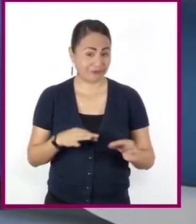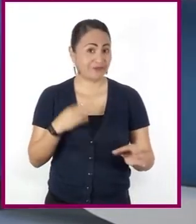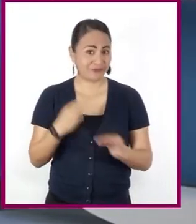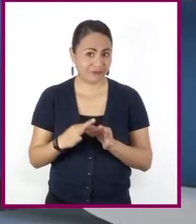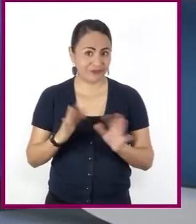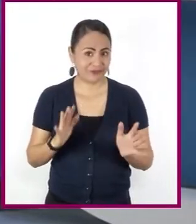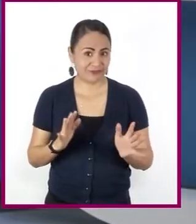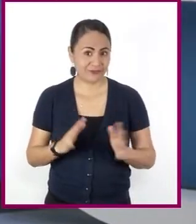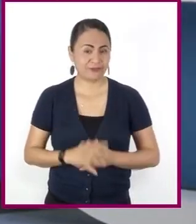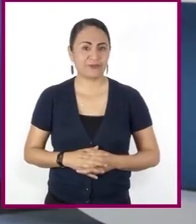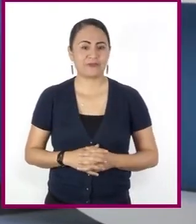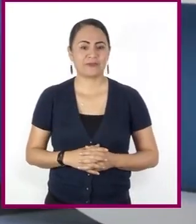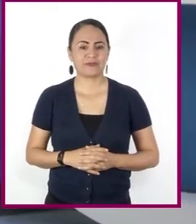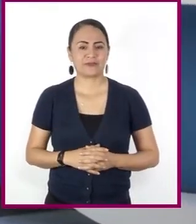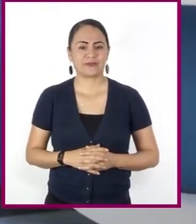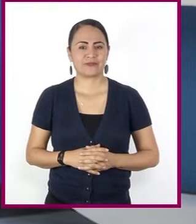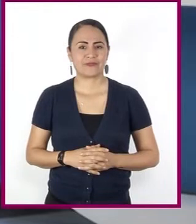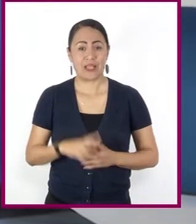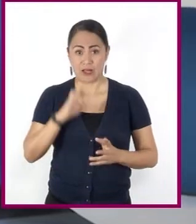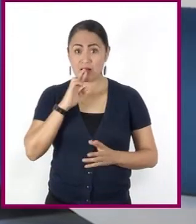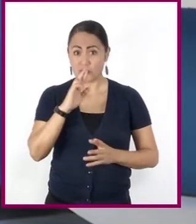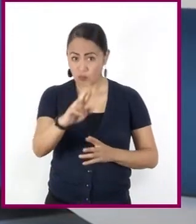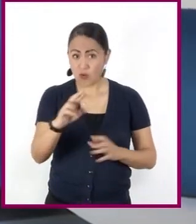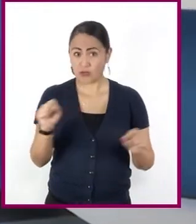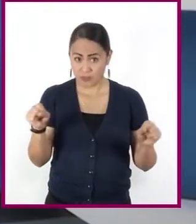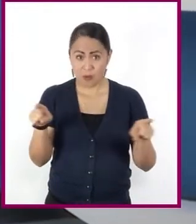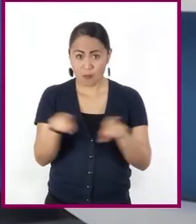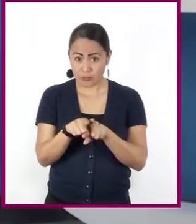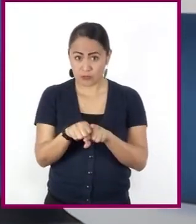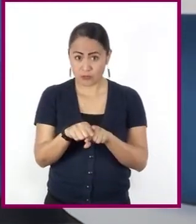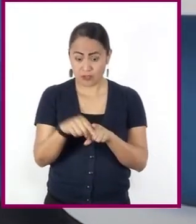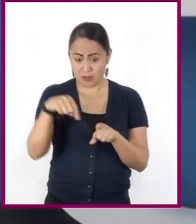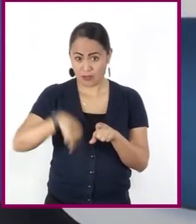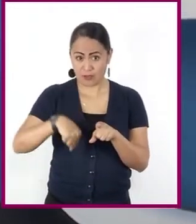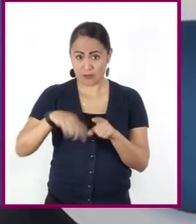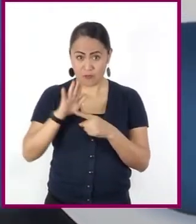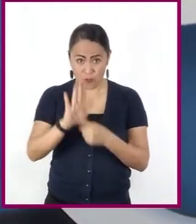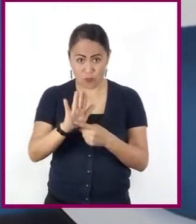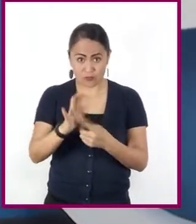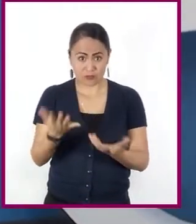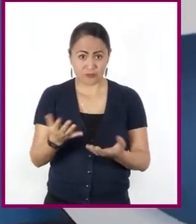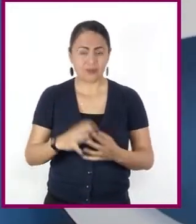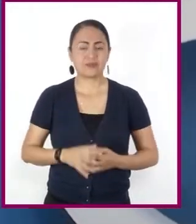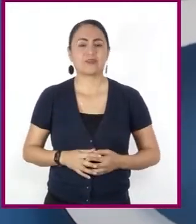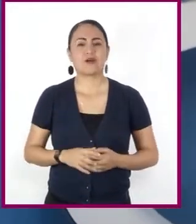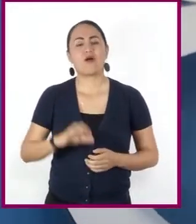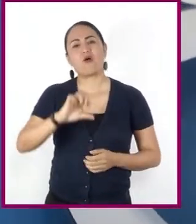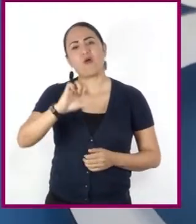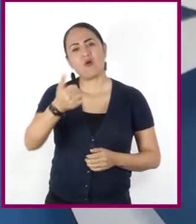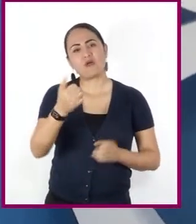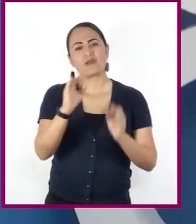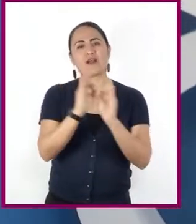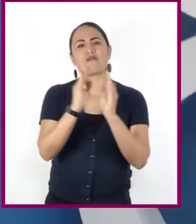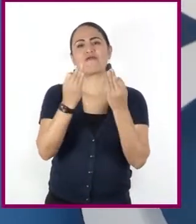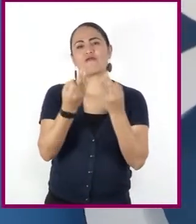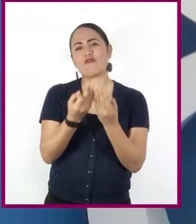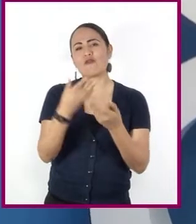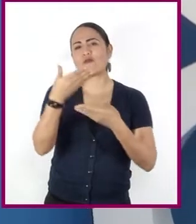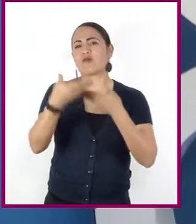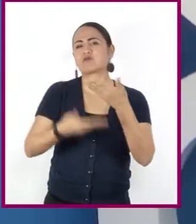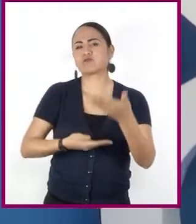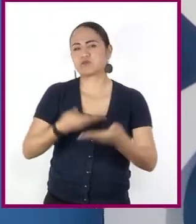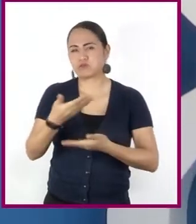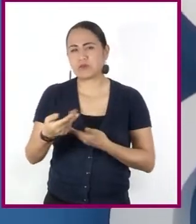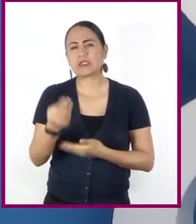¿Listos? ¿Obtuvieron los mismos resultados? Otro procedimiento que seguramente conocen y